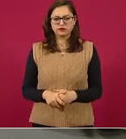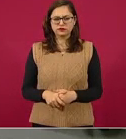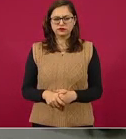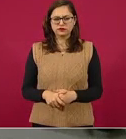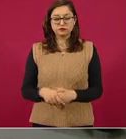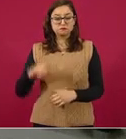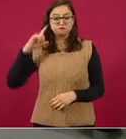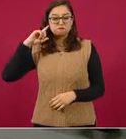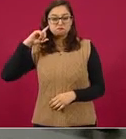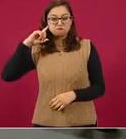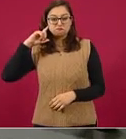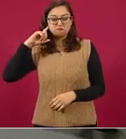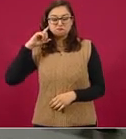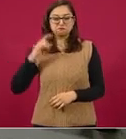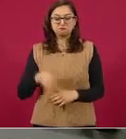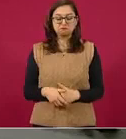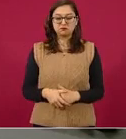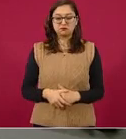¿Permitiría hacerse la? Sí, cómo no.